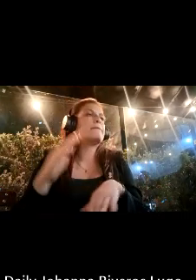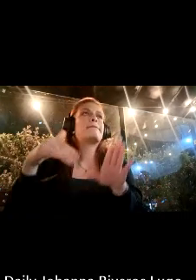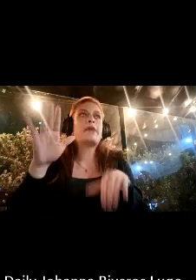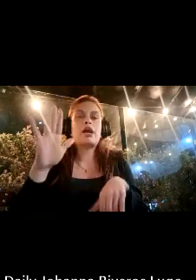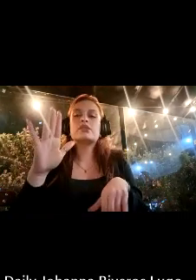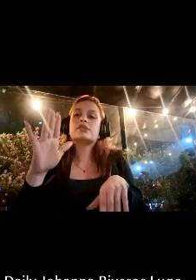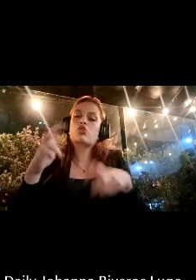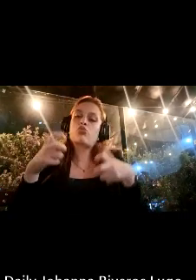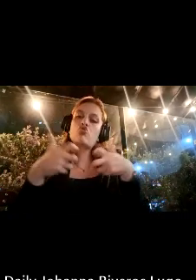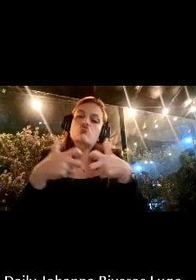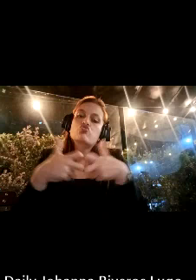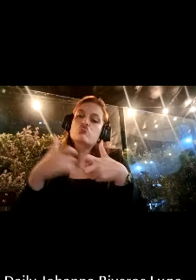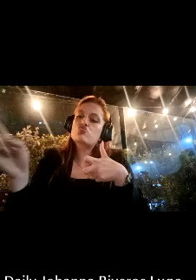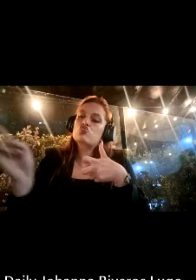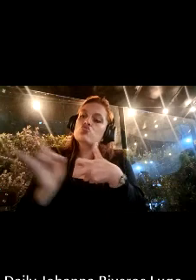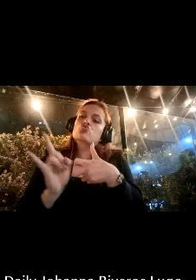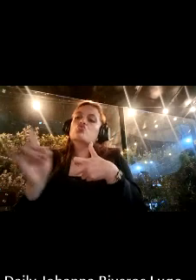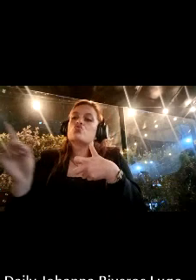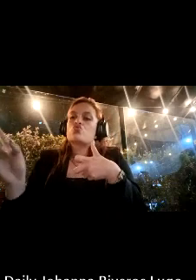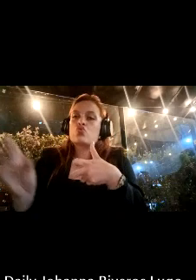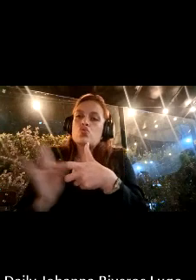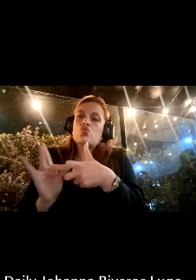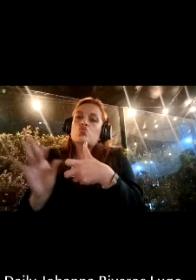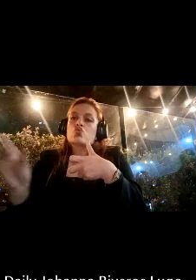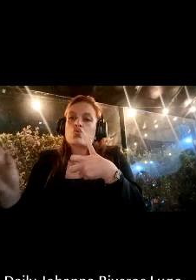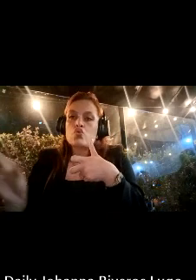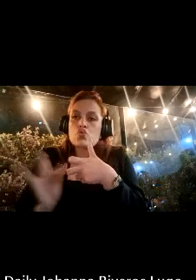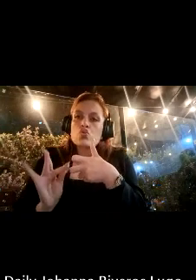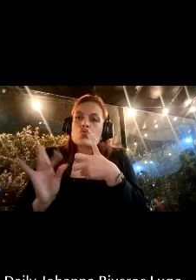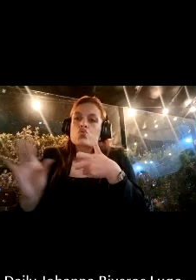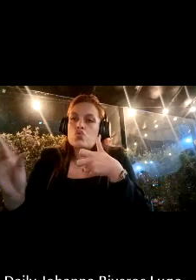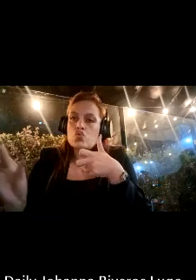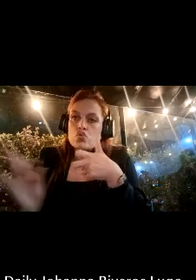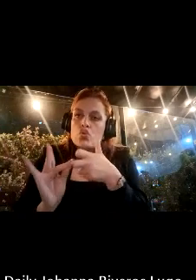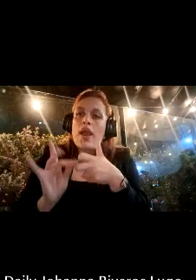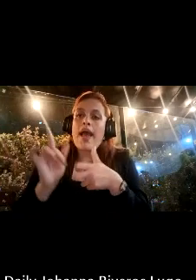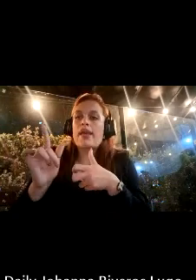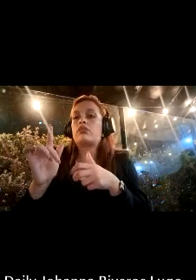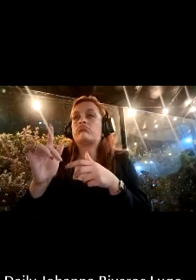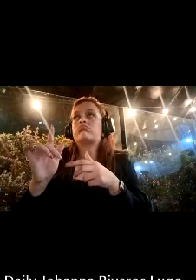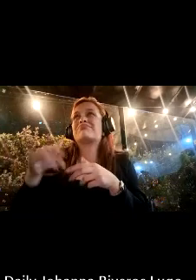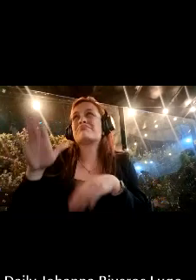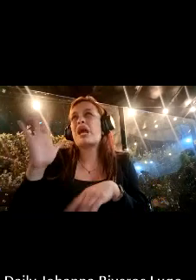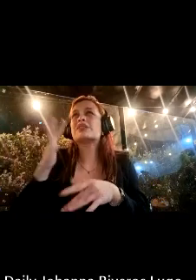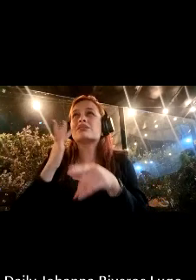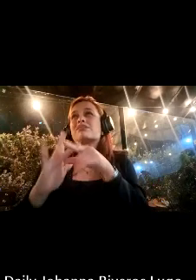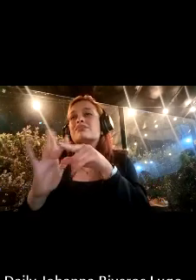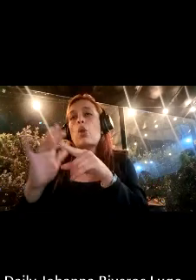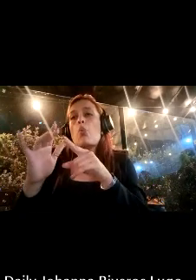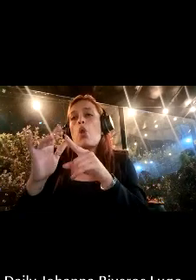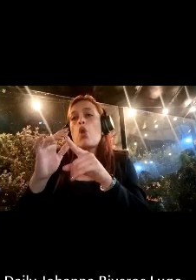y su aplicación, pues en nuestra sociedad, en la vida cotidiana.